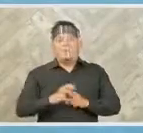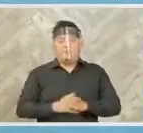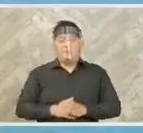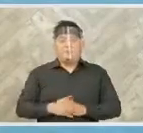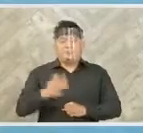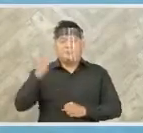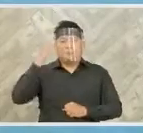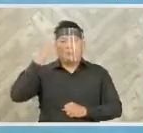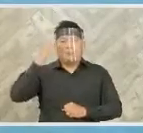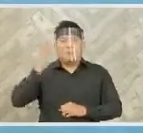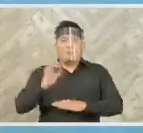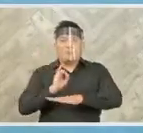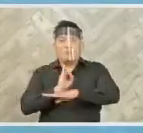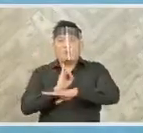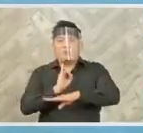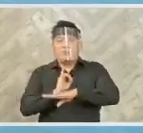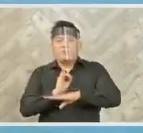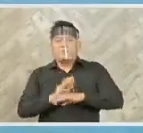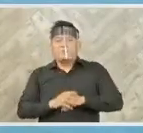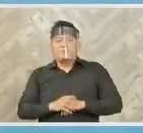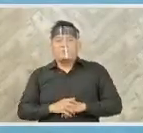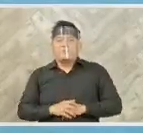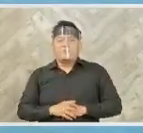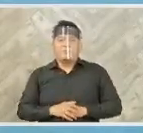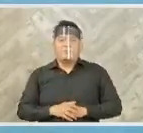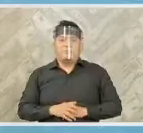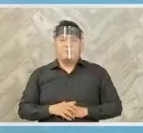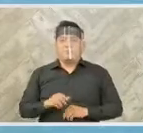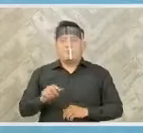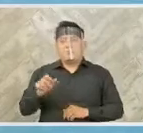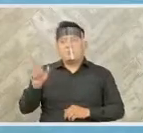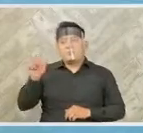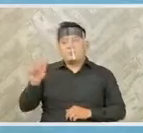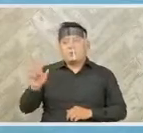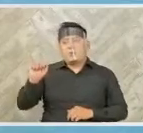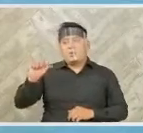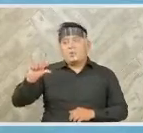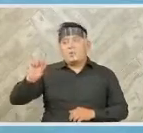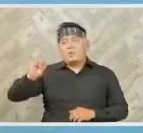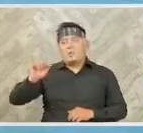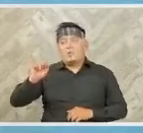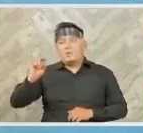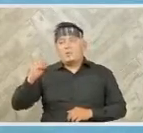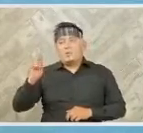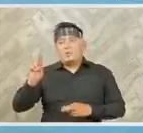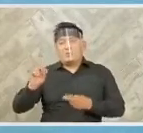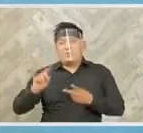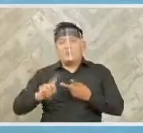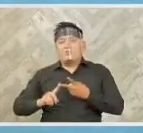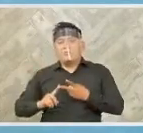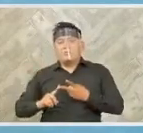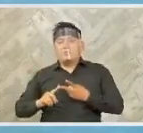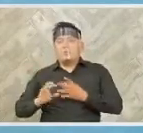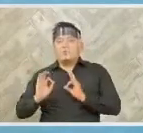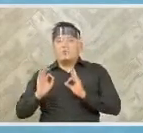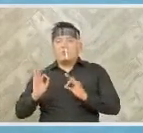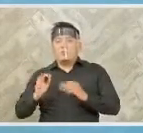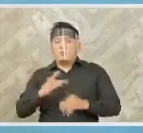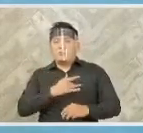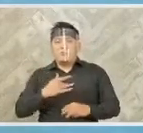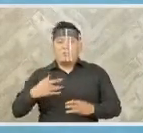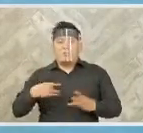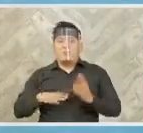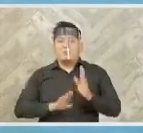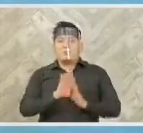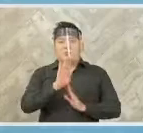presencia institucional y junto con Alejandro, en seguridad, con salud, con desarrollo social, la